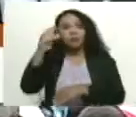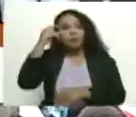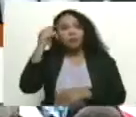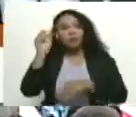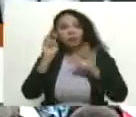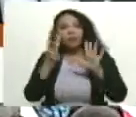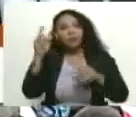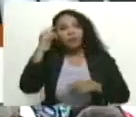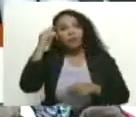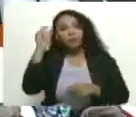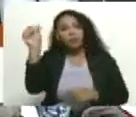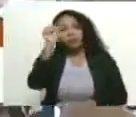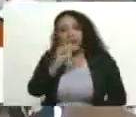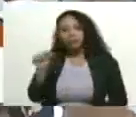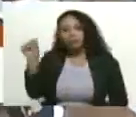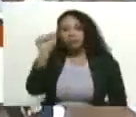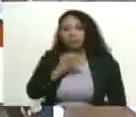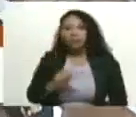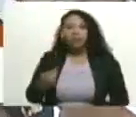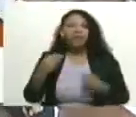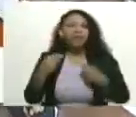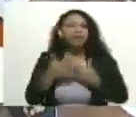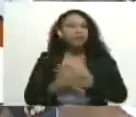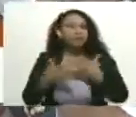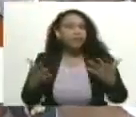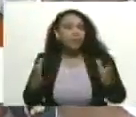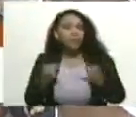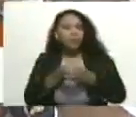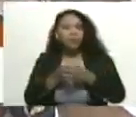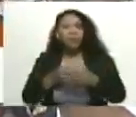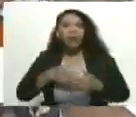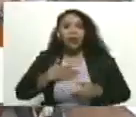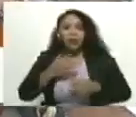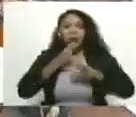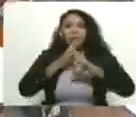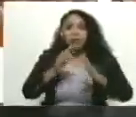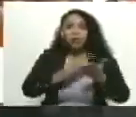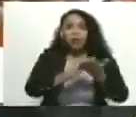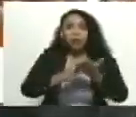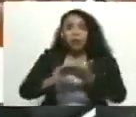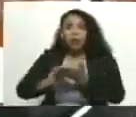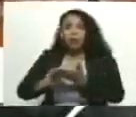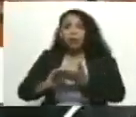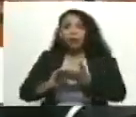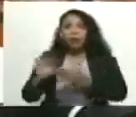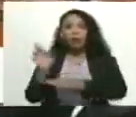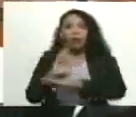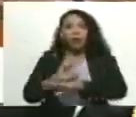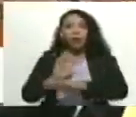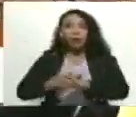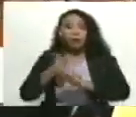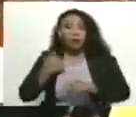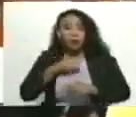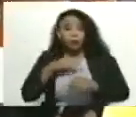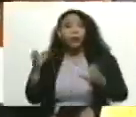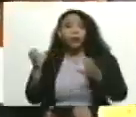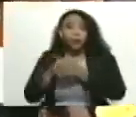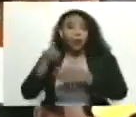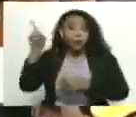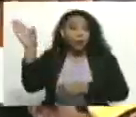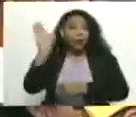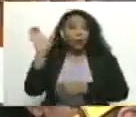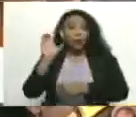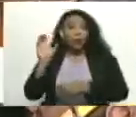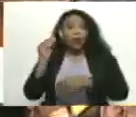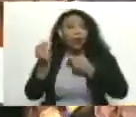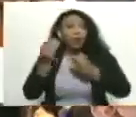7 días de la semana. ¿Para qué? Para que el partido tenga respuestas inmediatas, ¿ves? Porque nosotros nos reunimos allá. ¿Cómo se